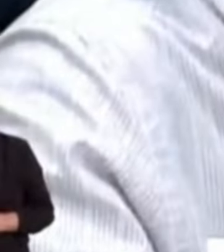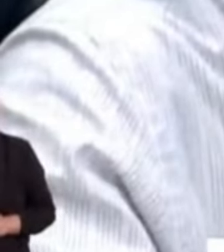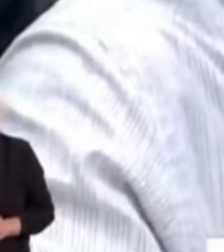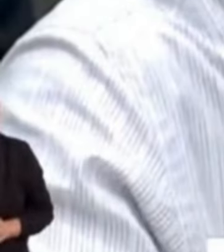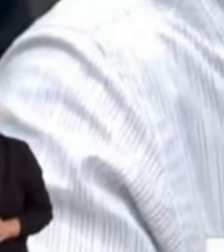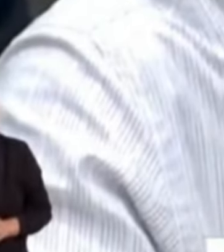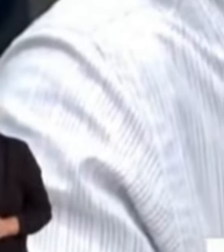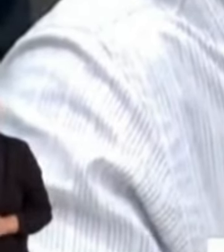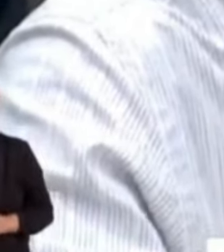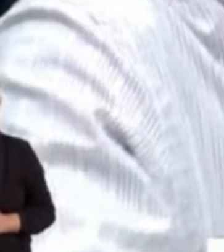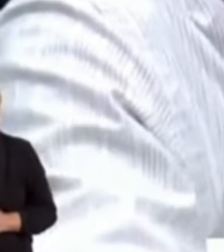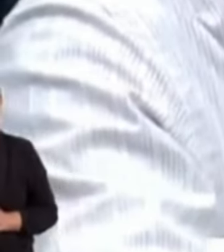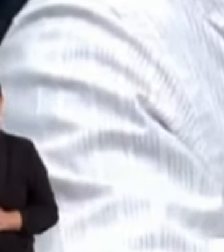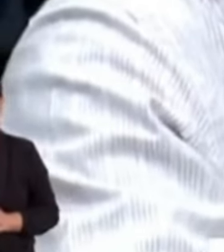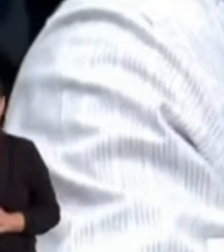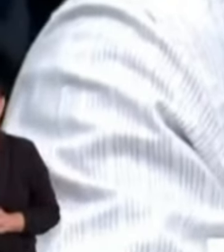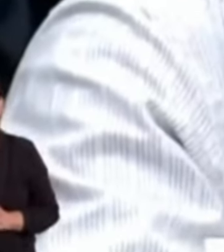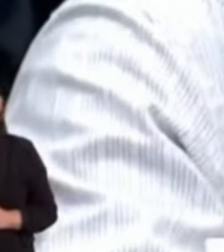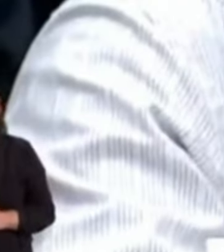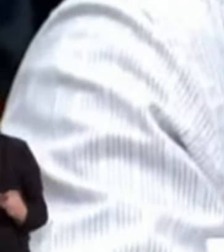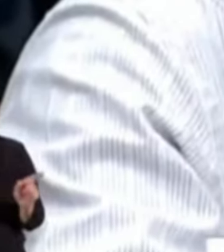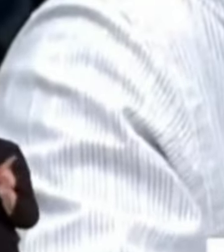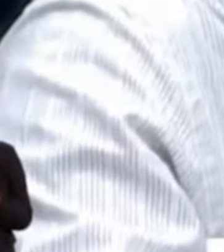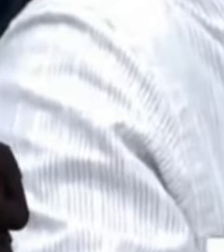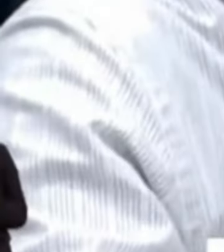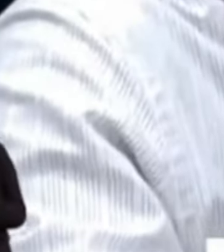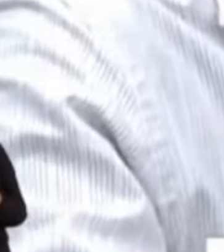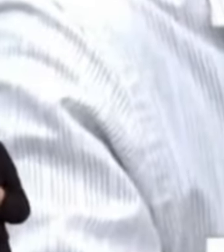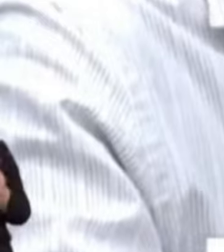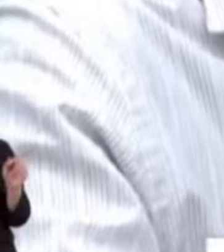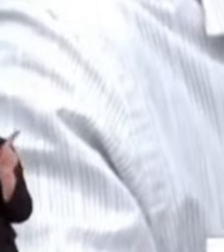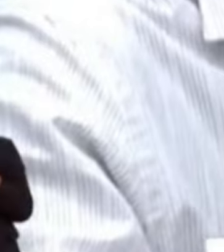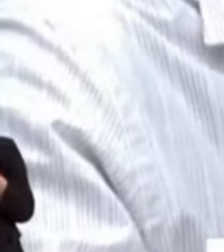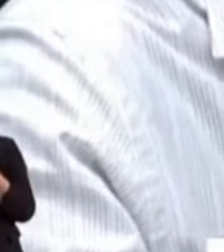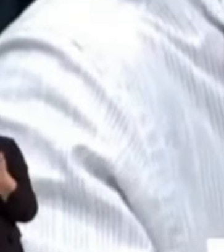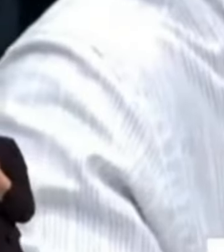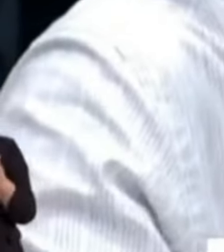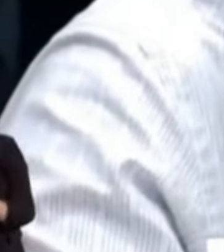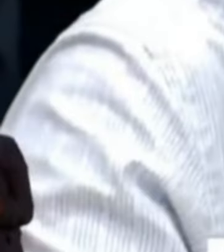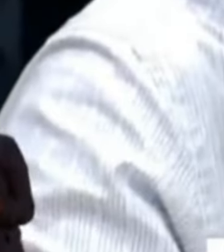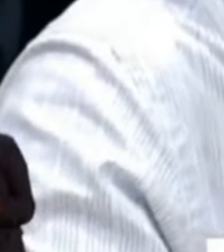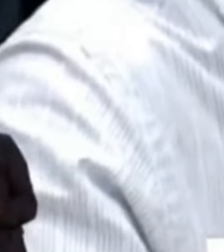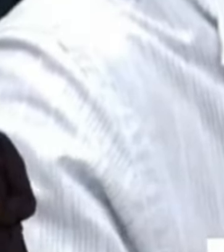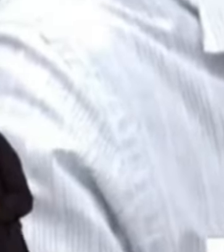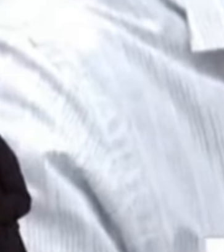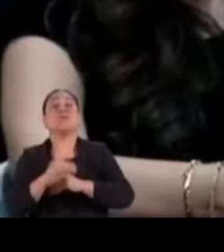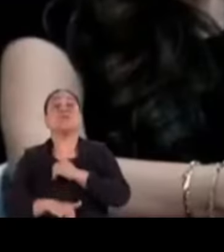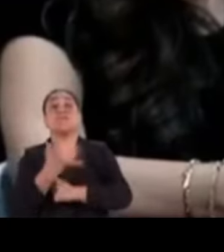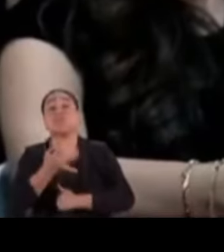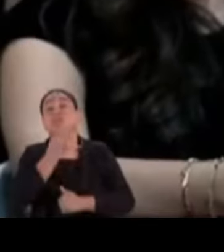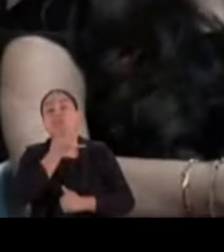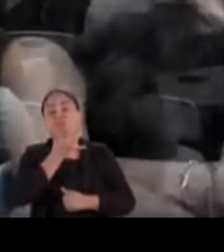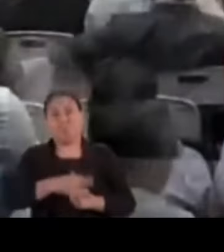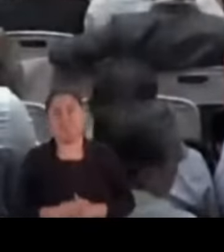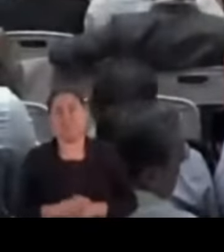Es cuanto sobre la sinopsis del dictamen que se pone a consideración de este pleno.